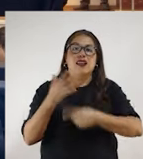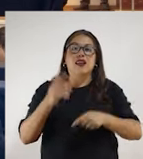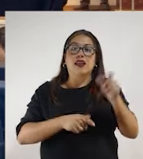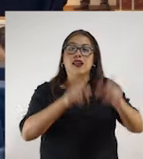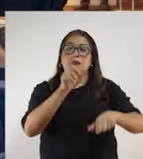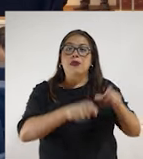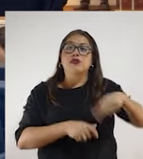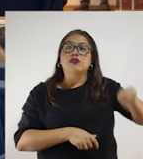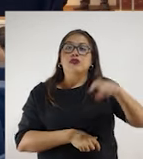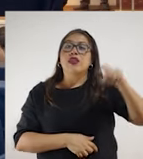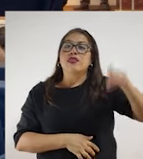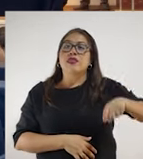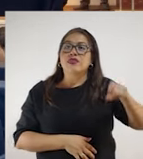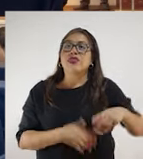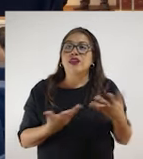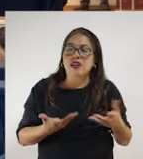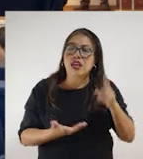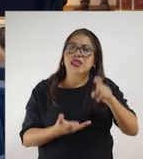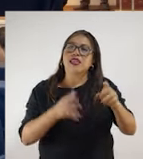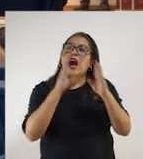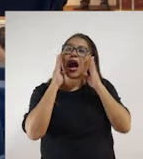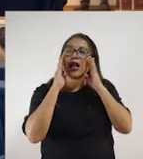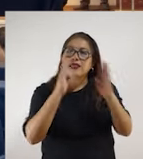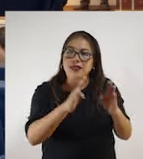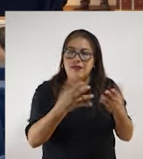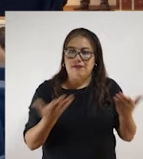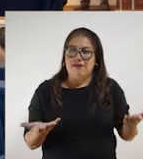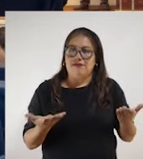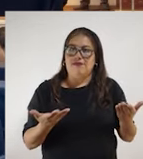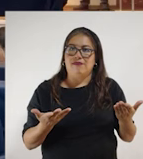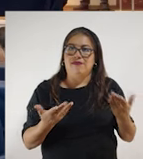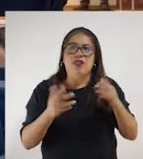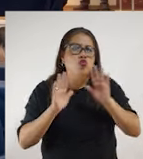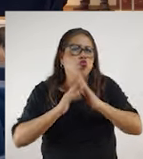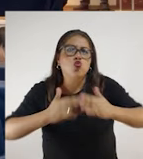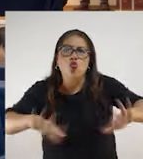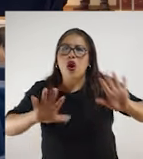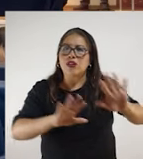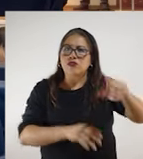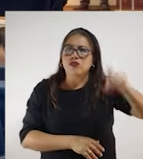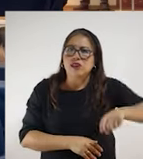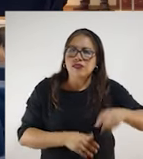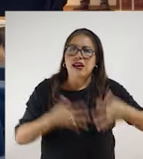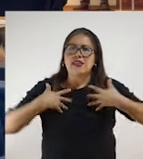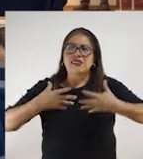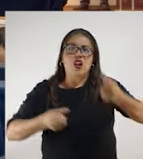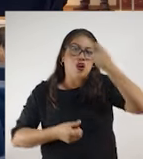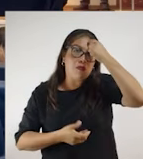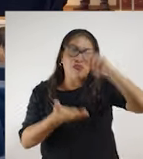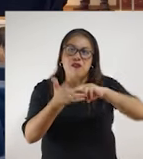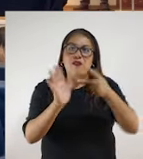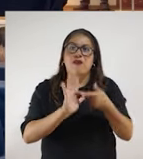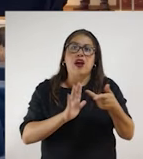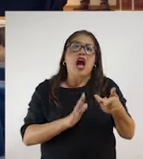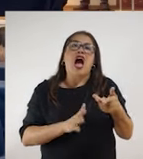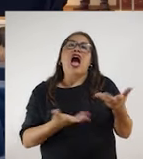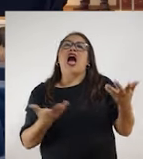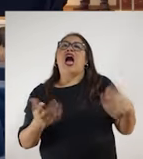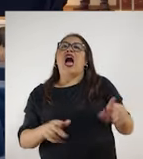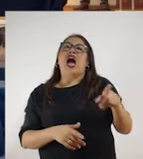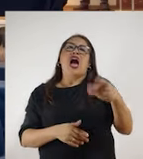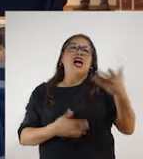personas que necesitan ser atendidas en todas sus necesidades. Salud mental no significa